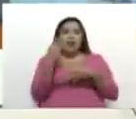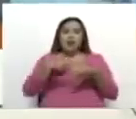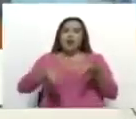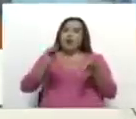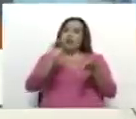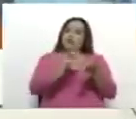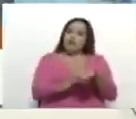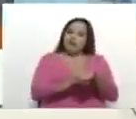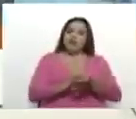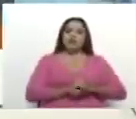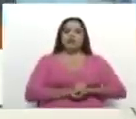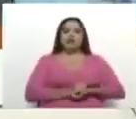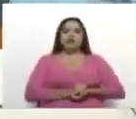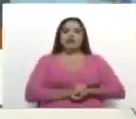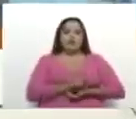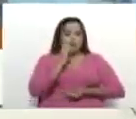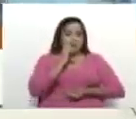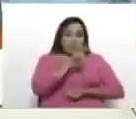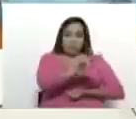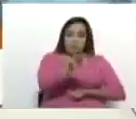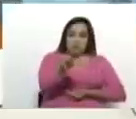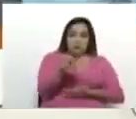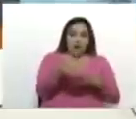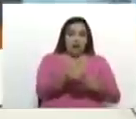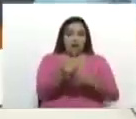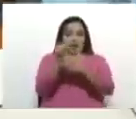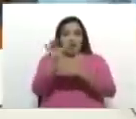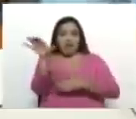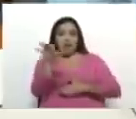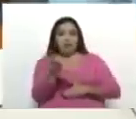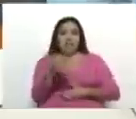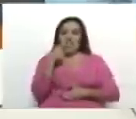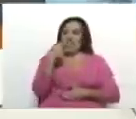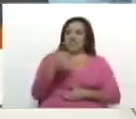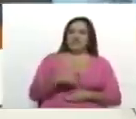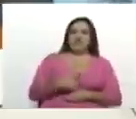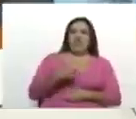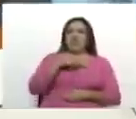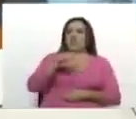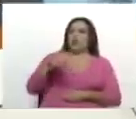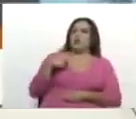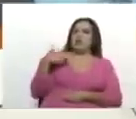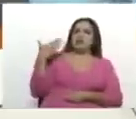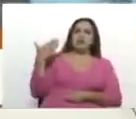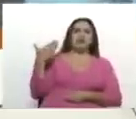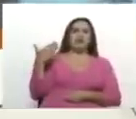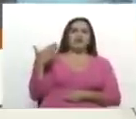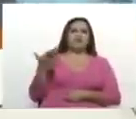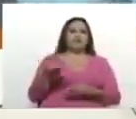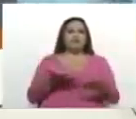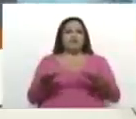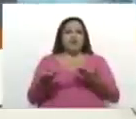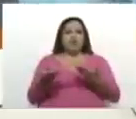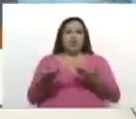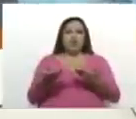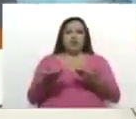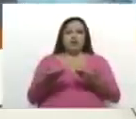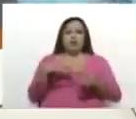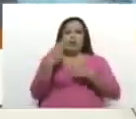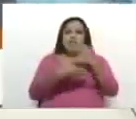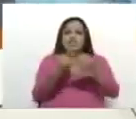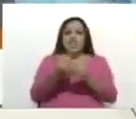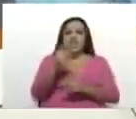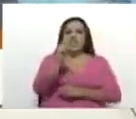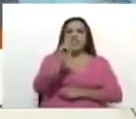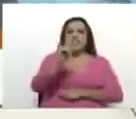uno ve a dirigente de esos países que se llenaban la boca diciendo vamos a vamos a hacer a invocar el tiar